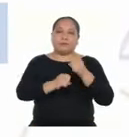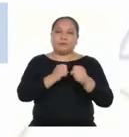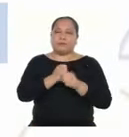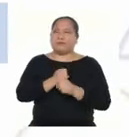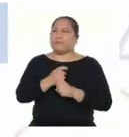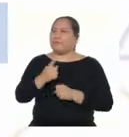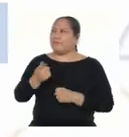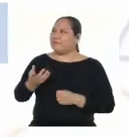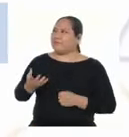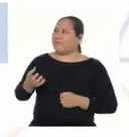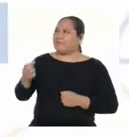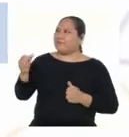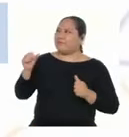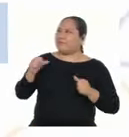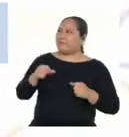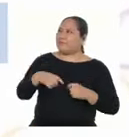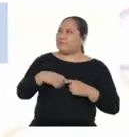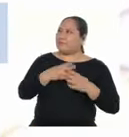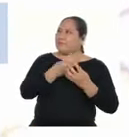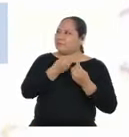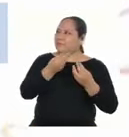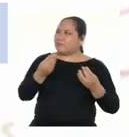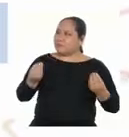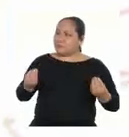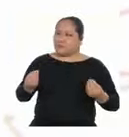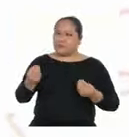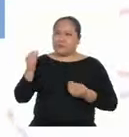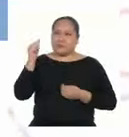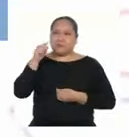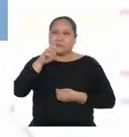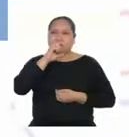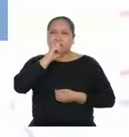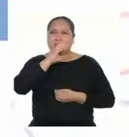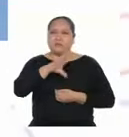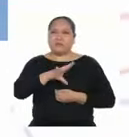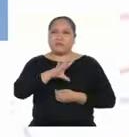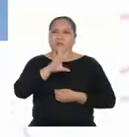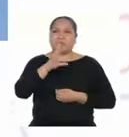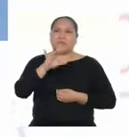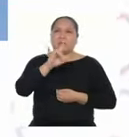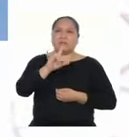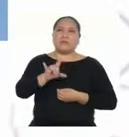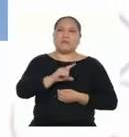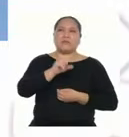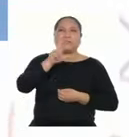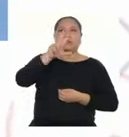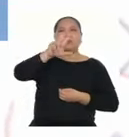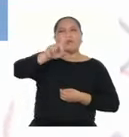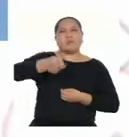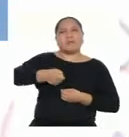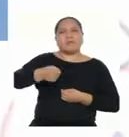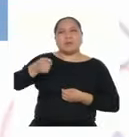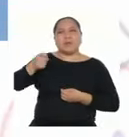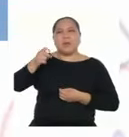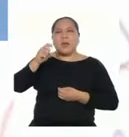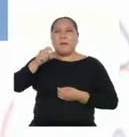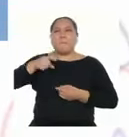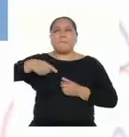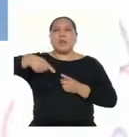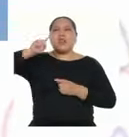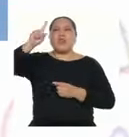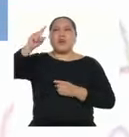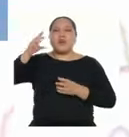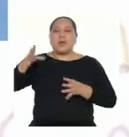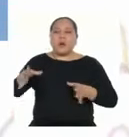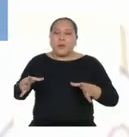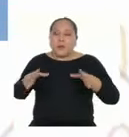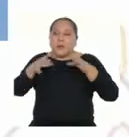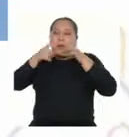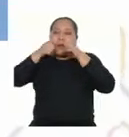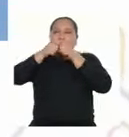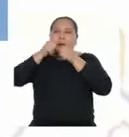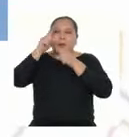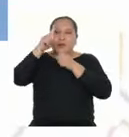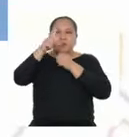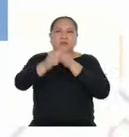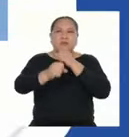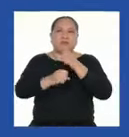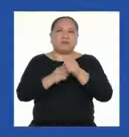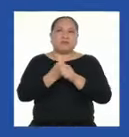¡Qué feo! Es un montón. Además dice que se usan 3.000 millones de bolsas al año.